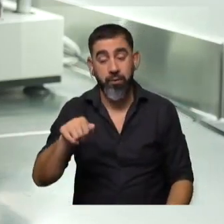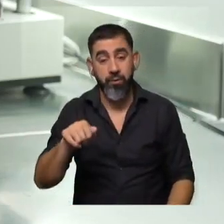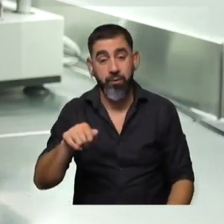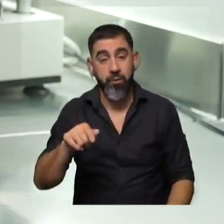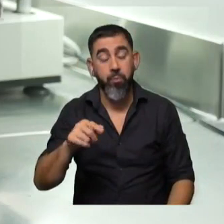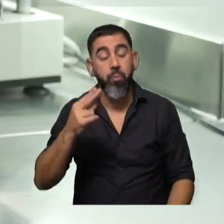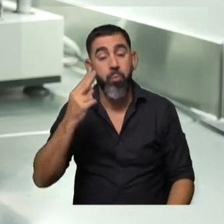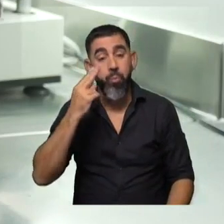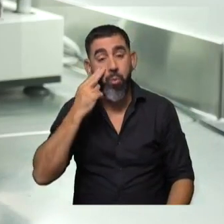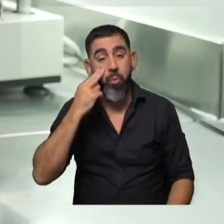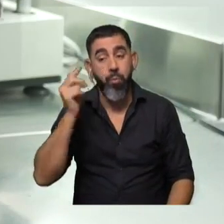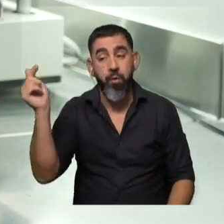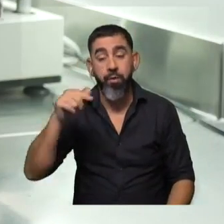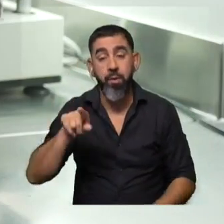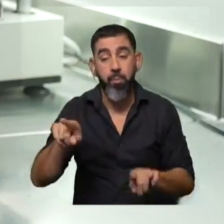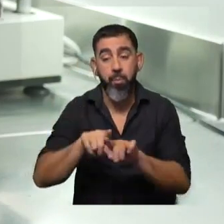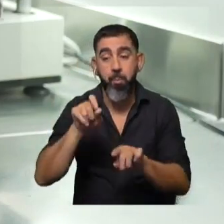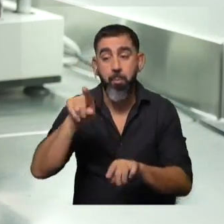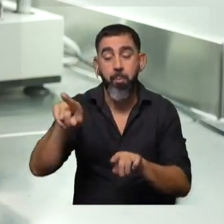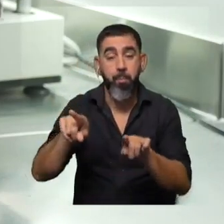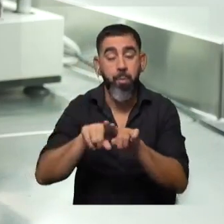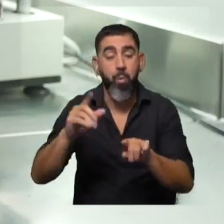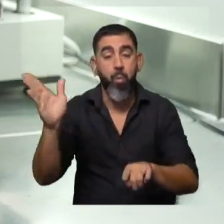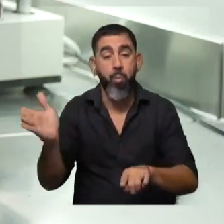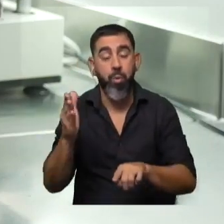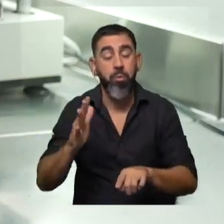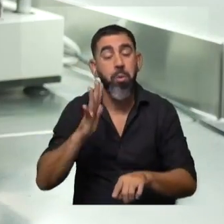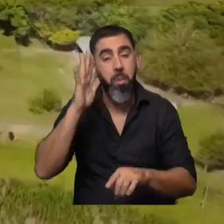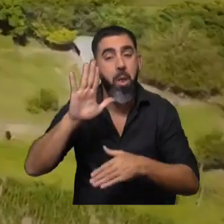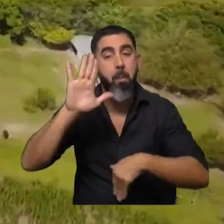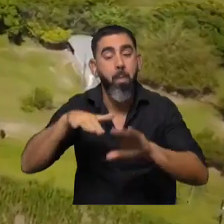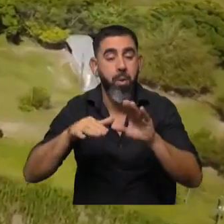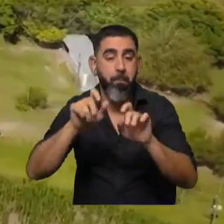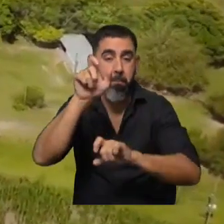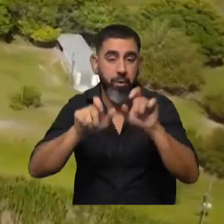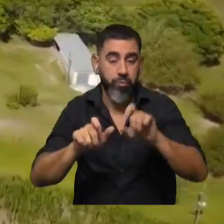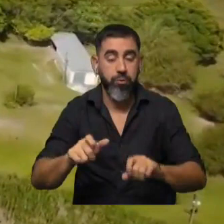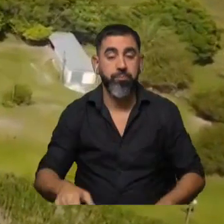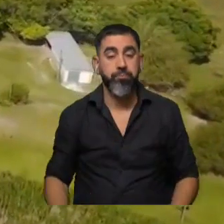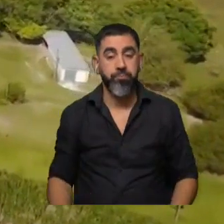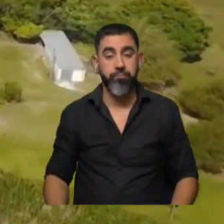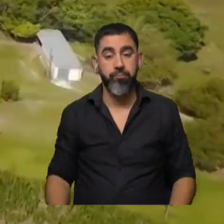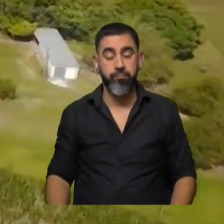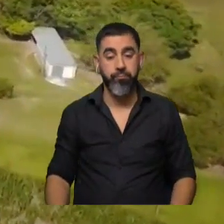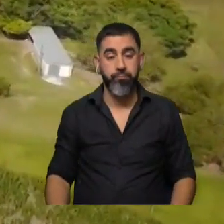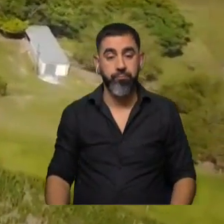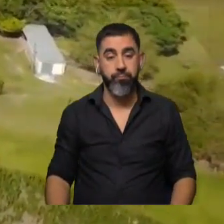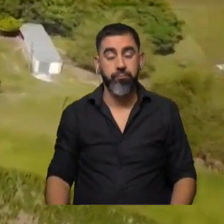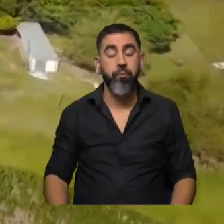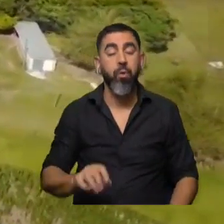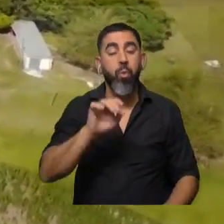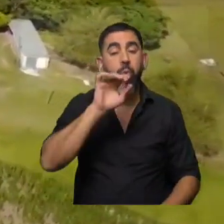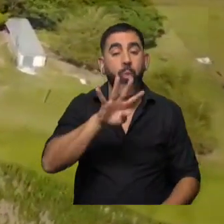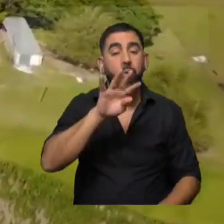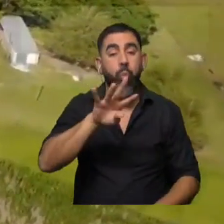esta problemática surge de los propios productores, ¿no? Entonces esperamos un número mayor. Independientemente de esto, 442